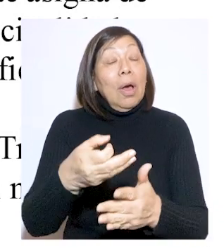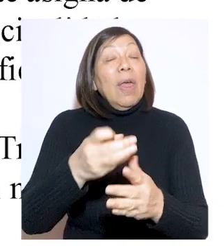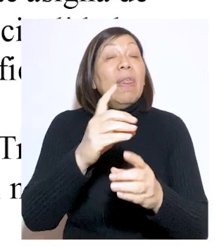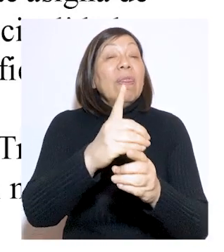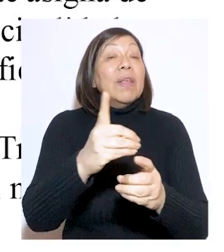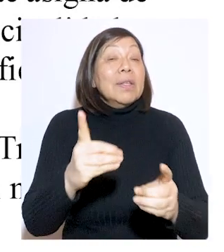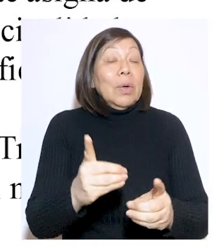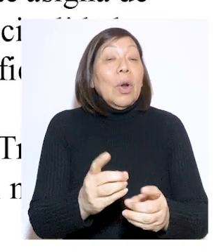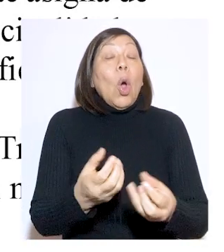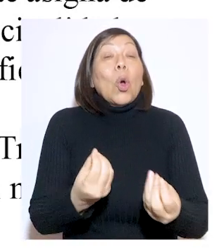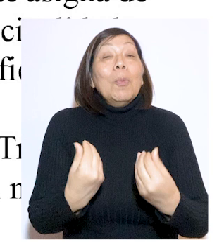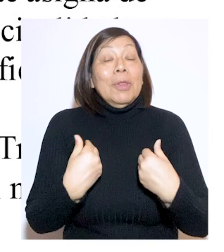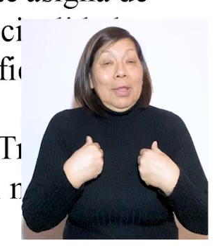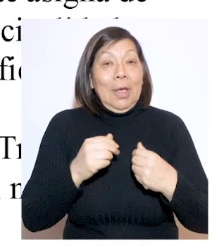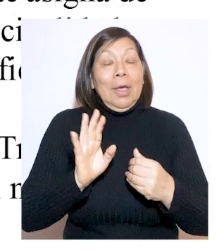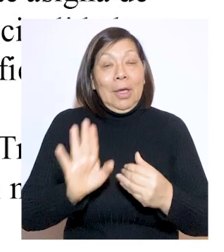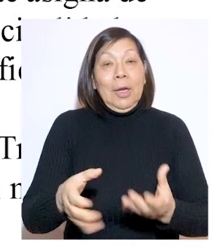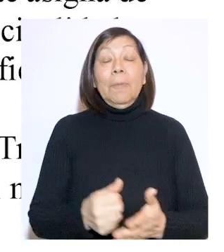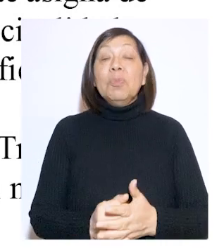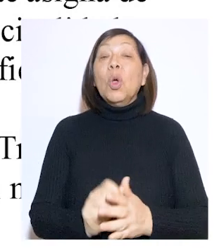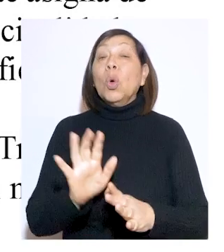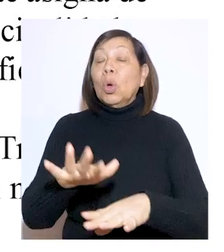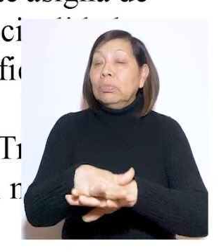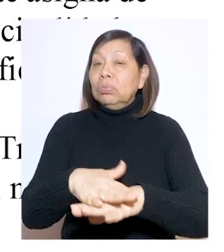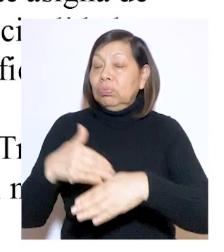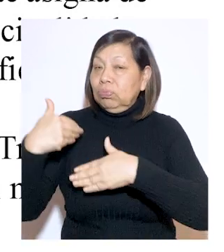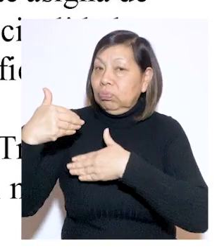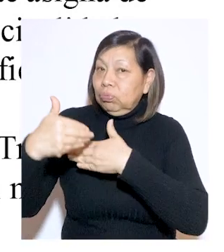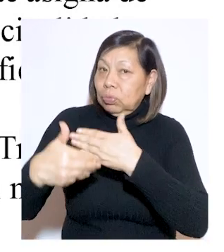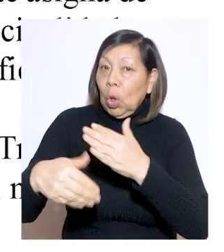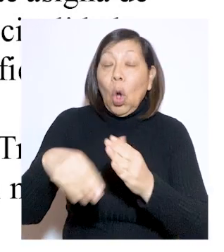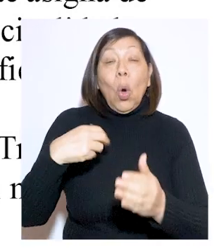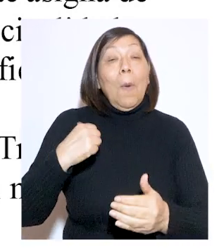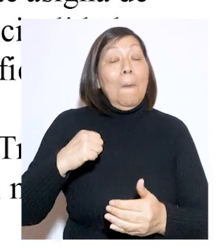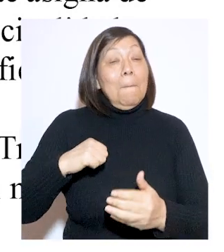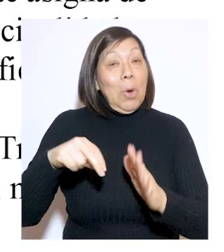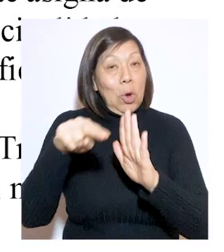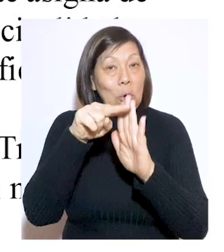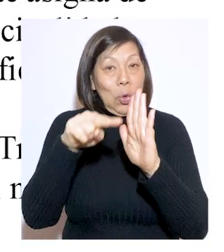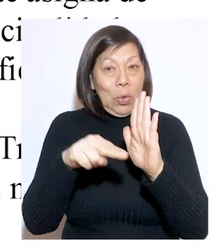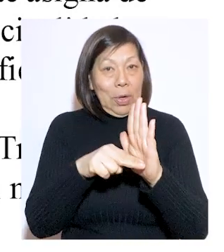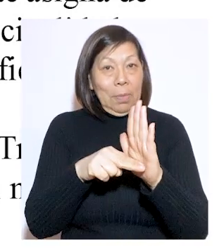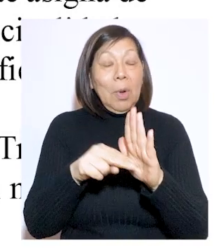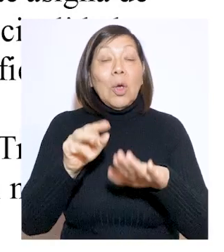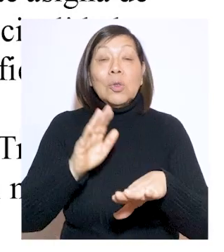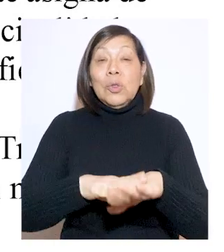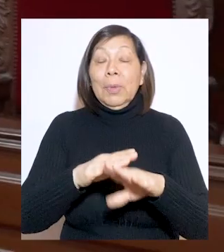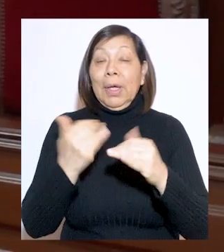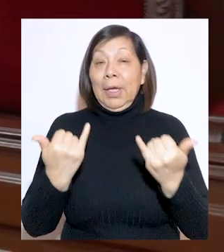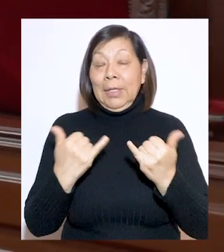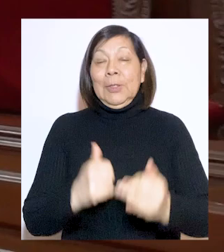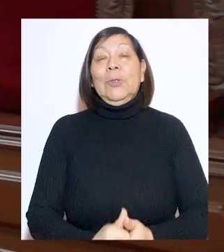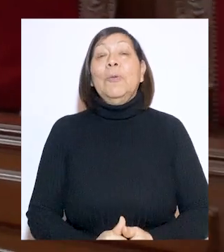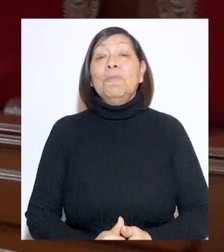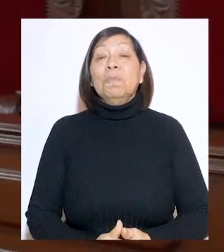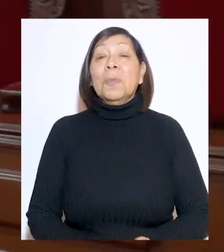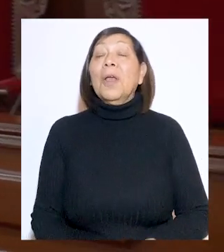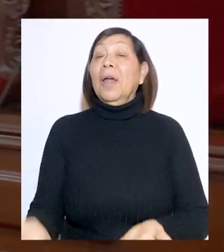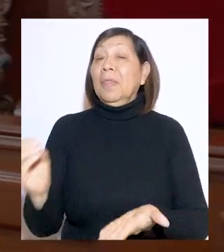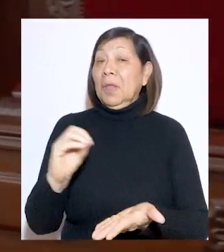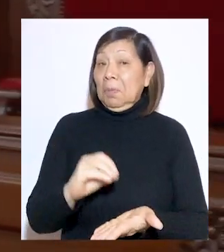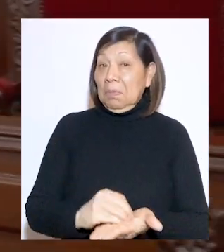distrital según corresponda, con sujeción al plan y a las normas municipales provinciales sobre la materia.